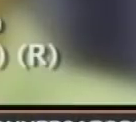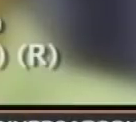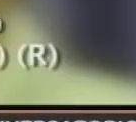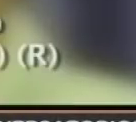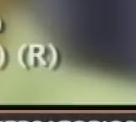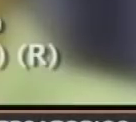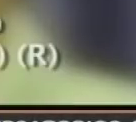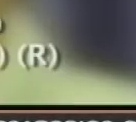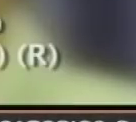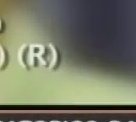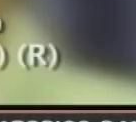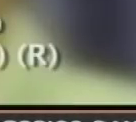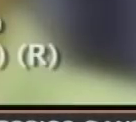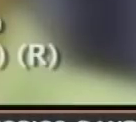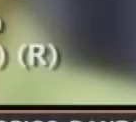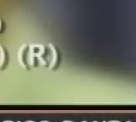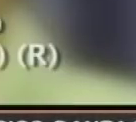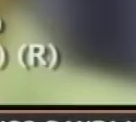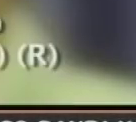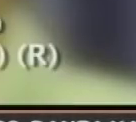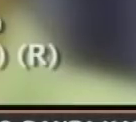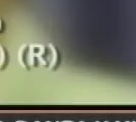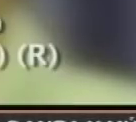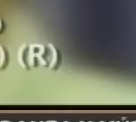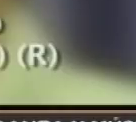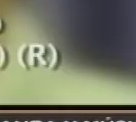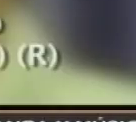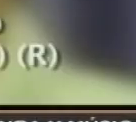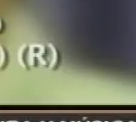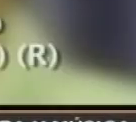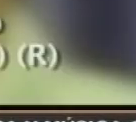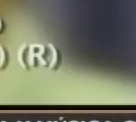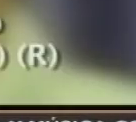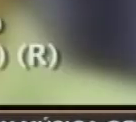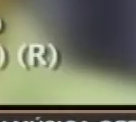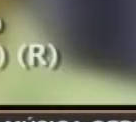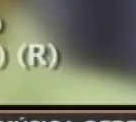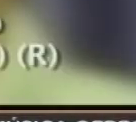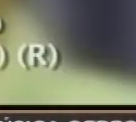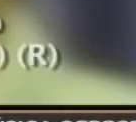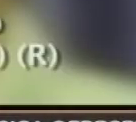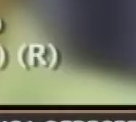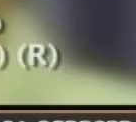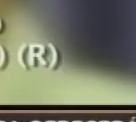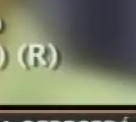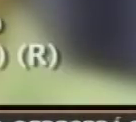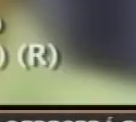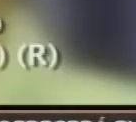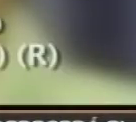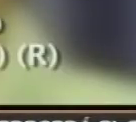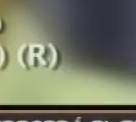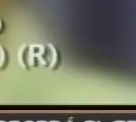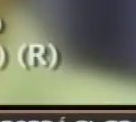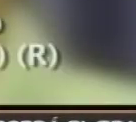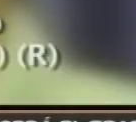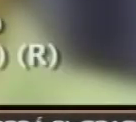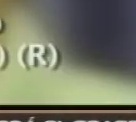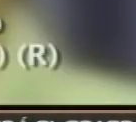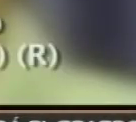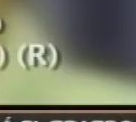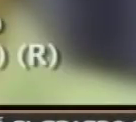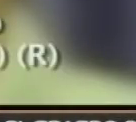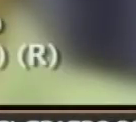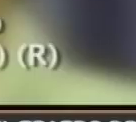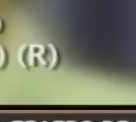información se tiene por allí, inclusive yo la tengo. Entonces te voy a ahí vas a ver la ubicación de dónde están las